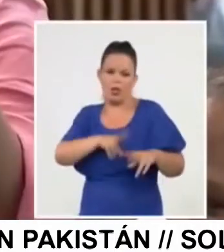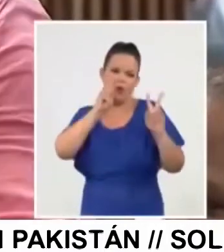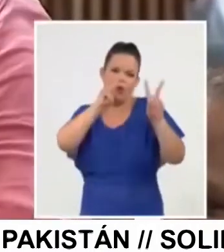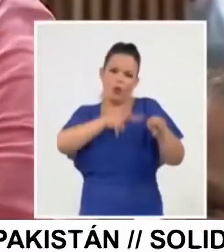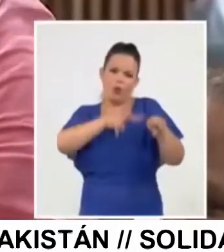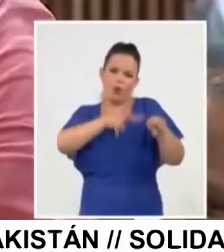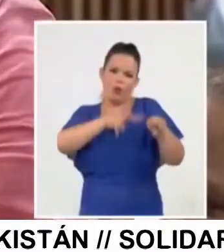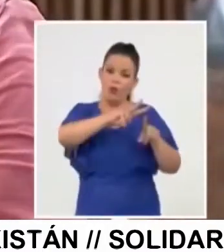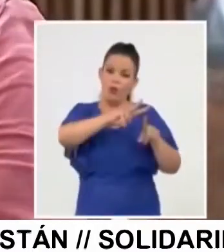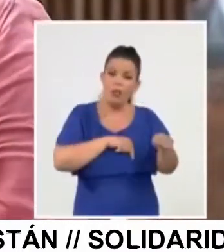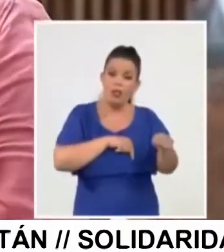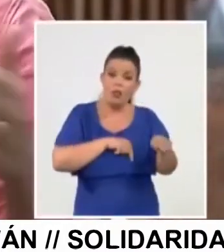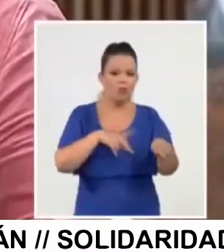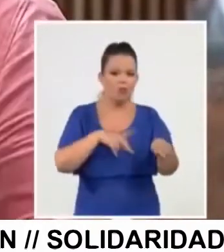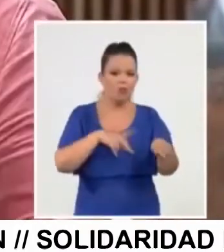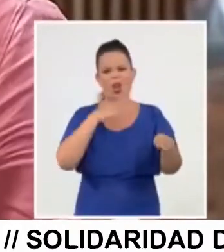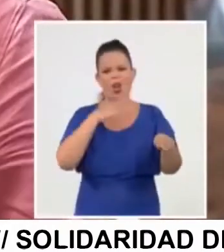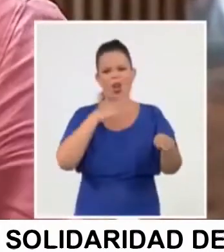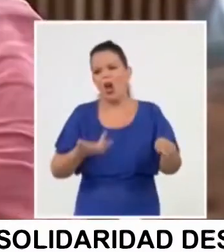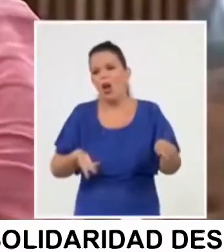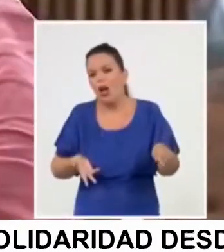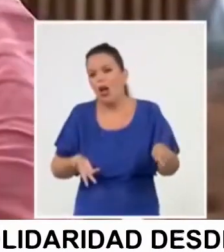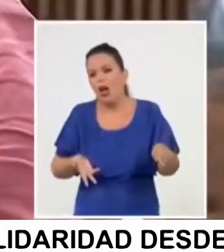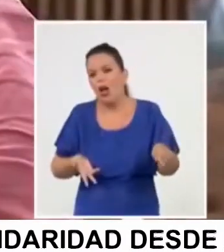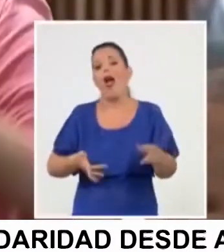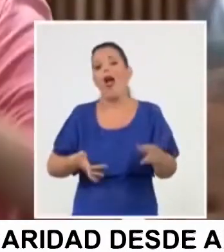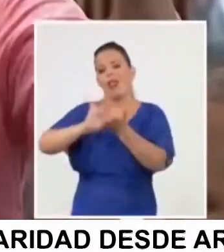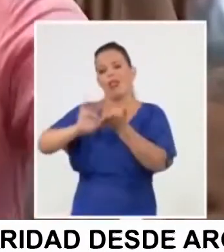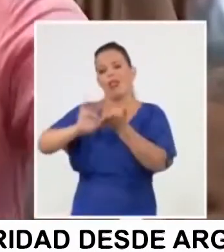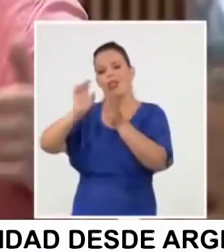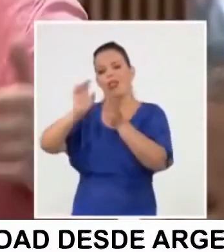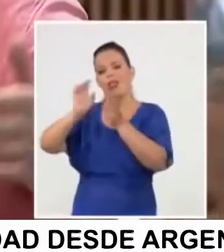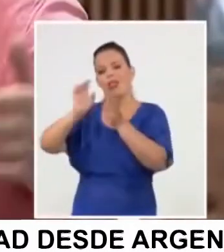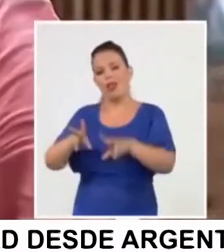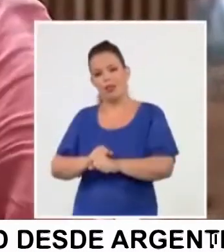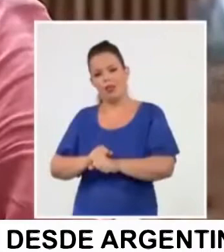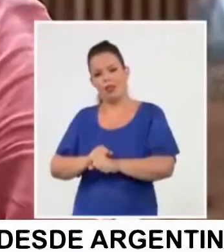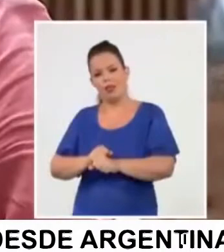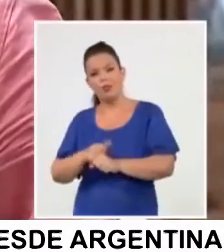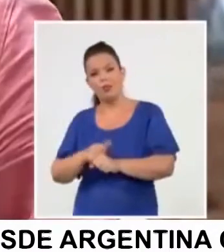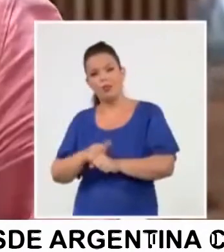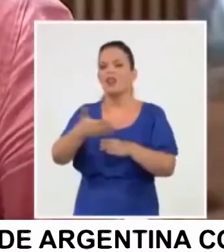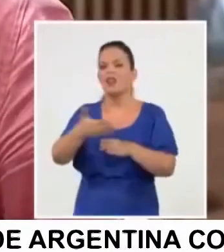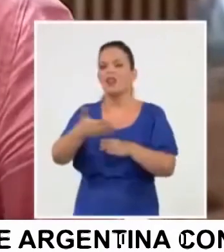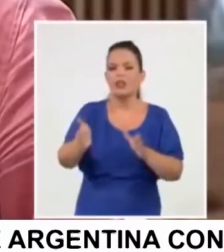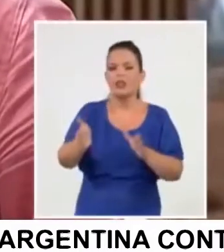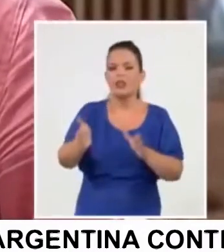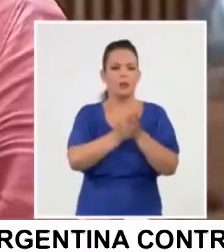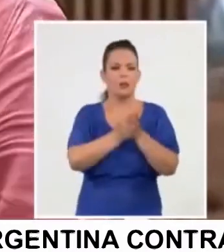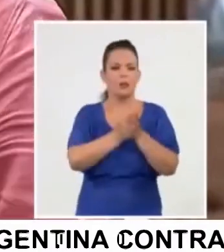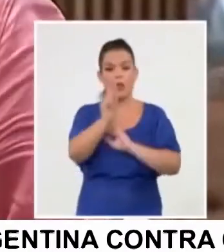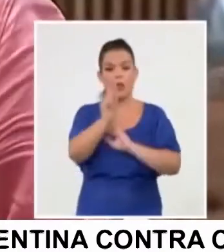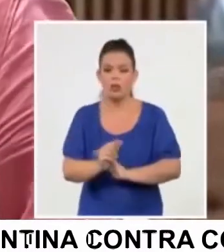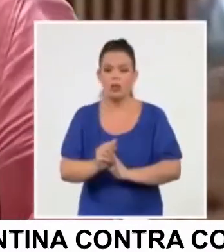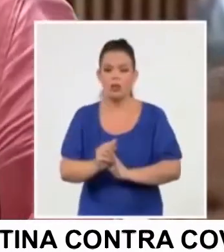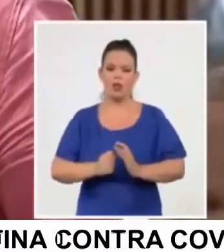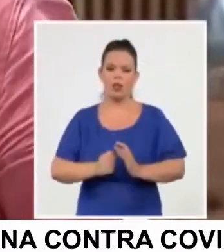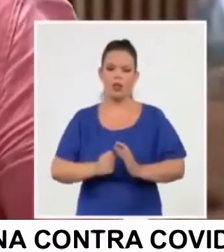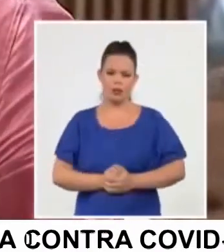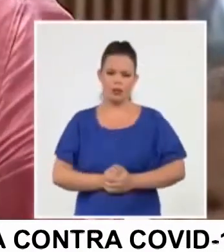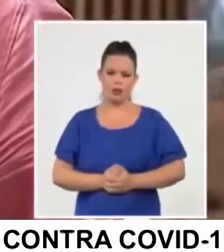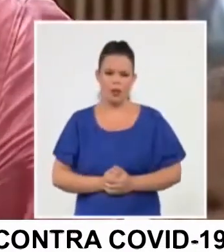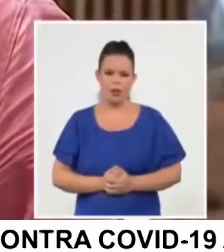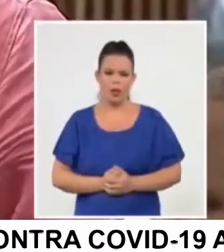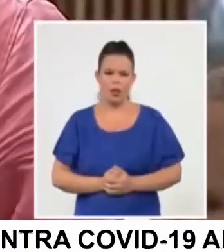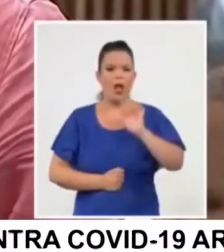conversaron con el presidente cubano, que escuchó durante casi 4 horas lo que tuvimos que decir. Y yo creo que